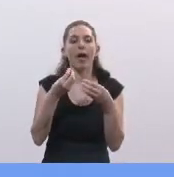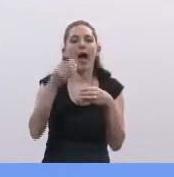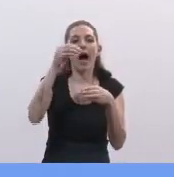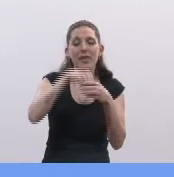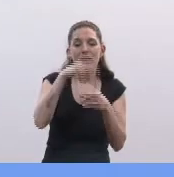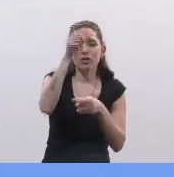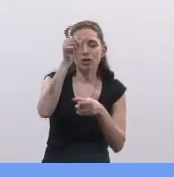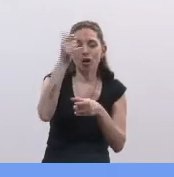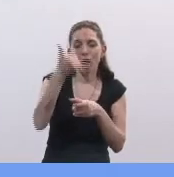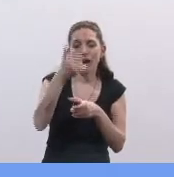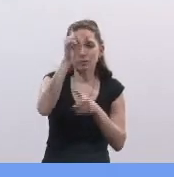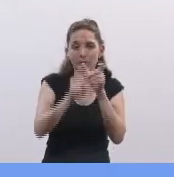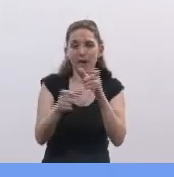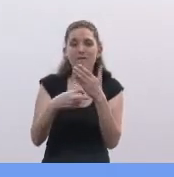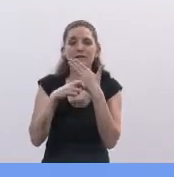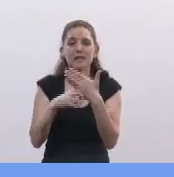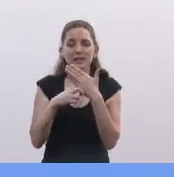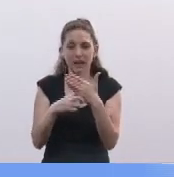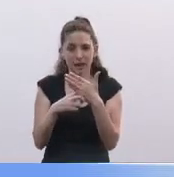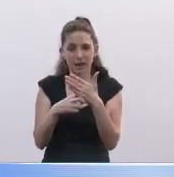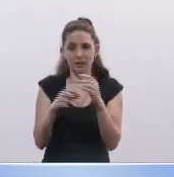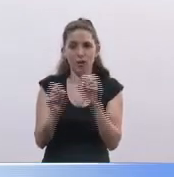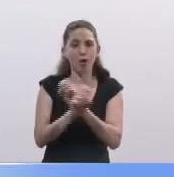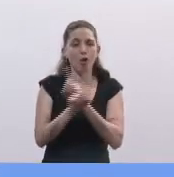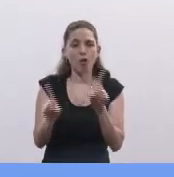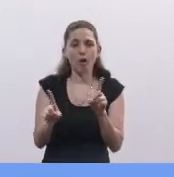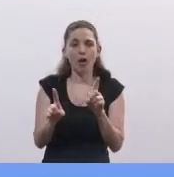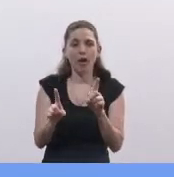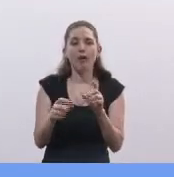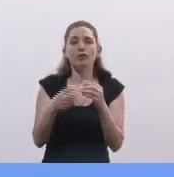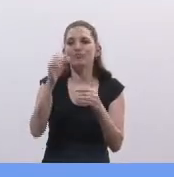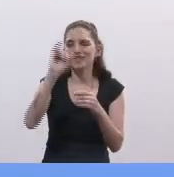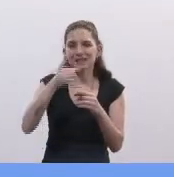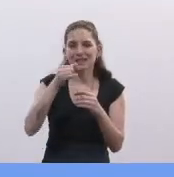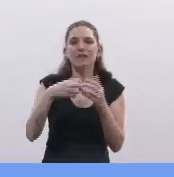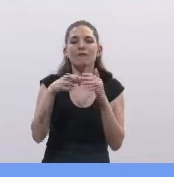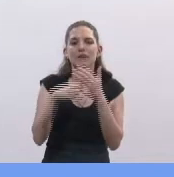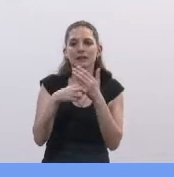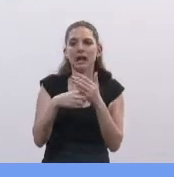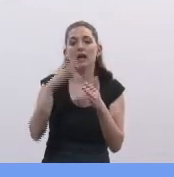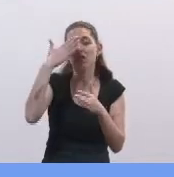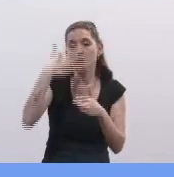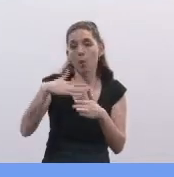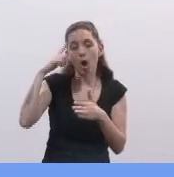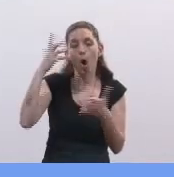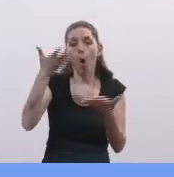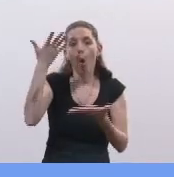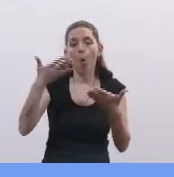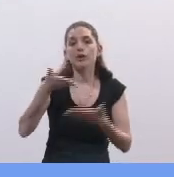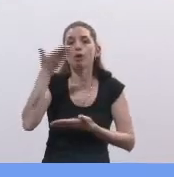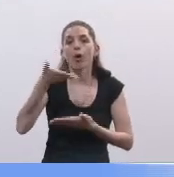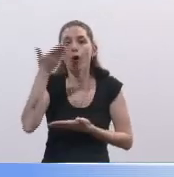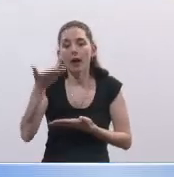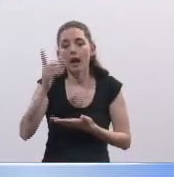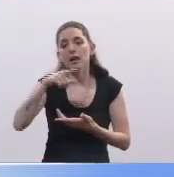son fiscales. No es integrante, son fiscales. Después va el juicio oral, etc. Y después las